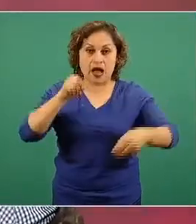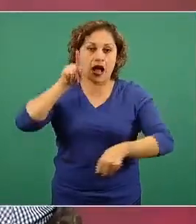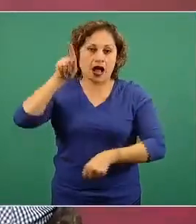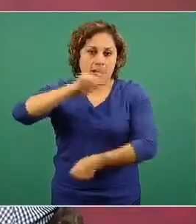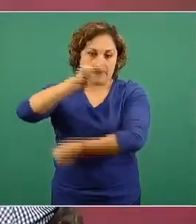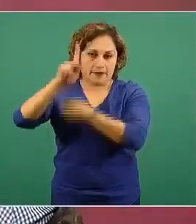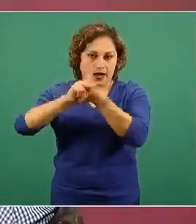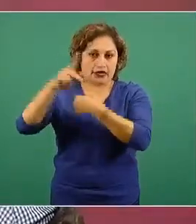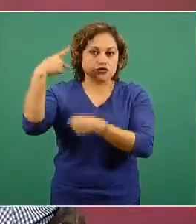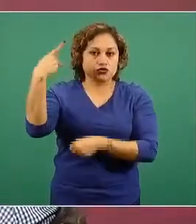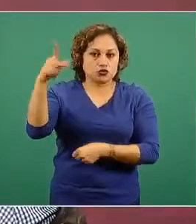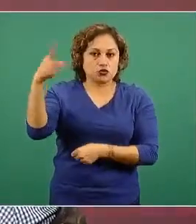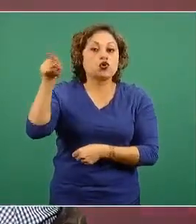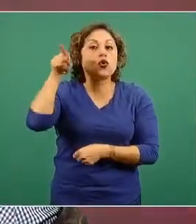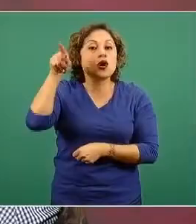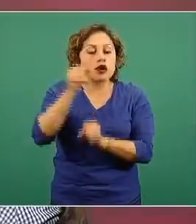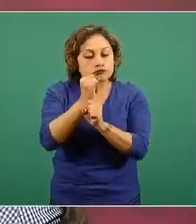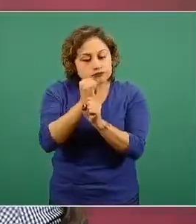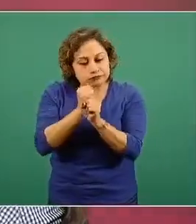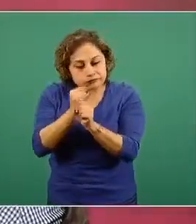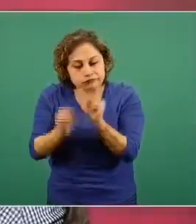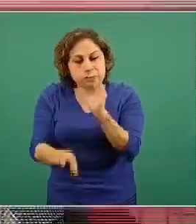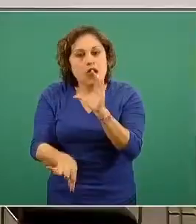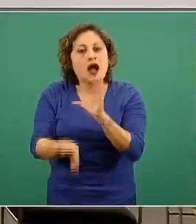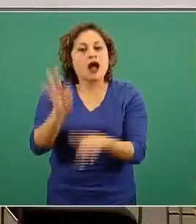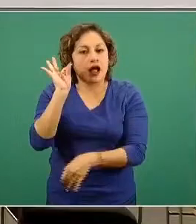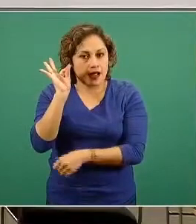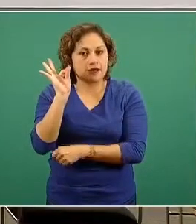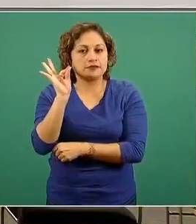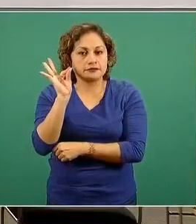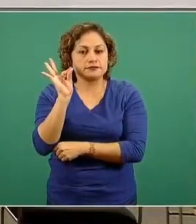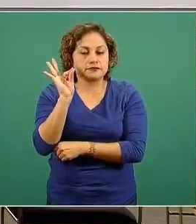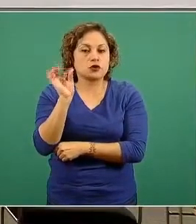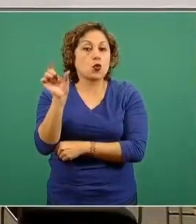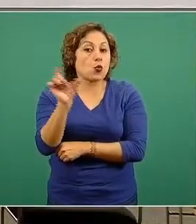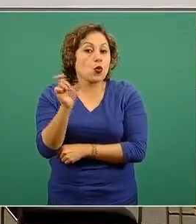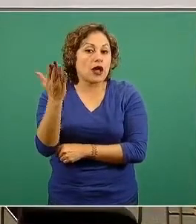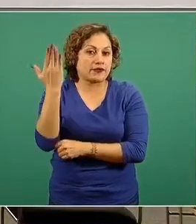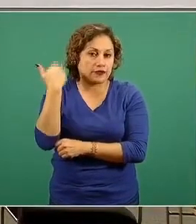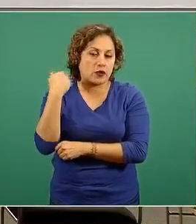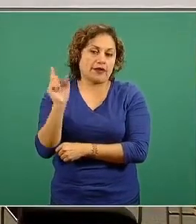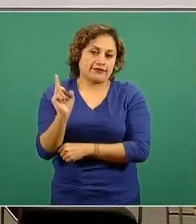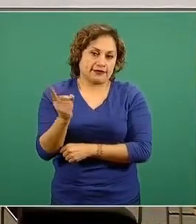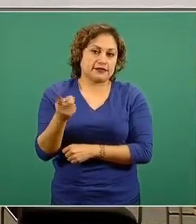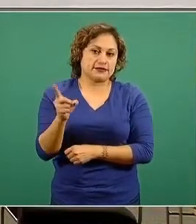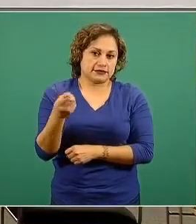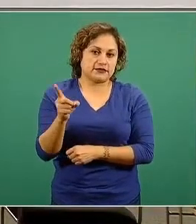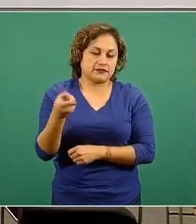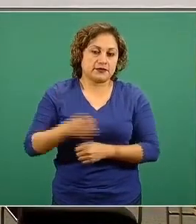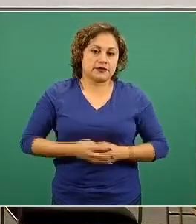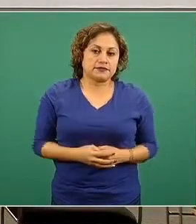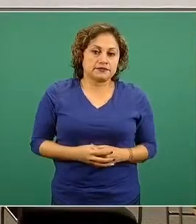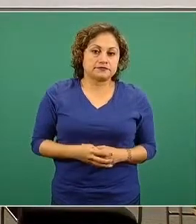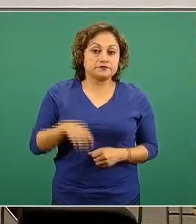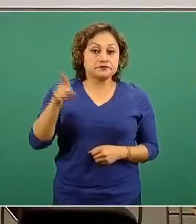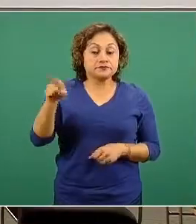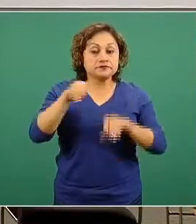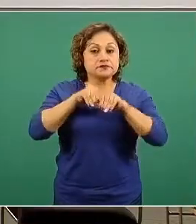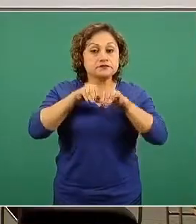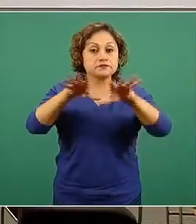Inglaterra, en donde ellos identificaban, esto sucedió en el mes de diciembre específicamente, que sí había